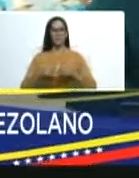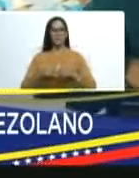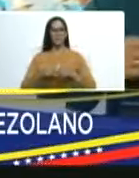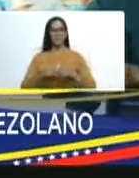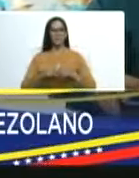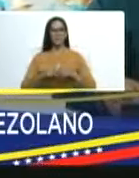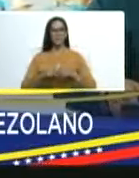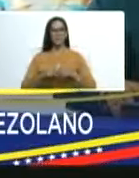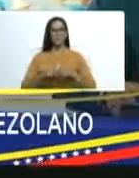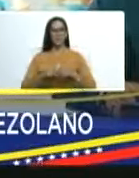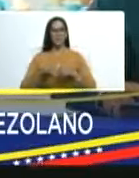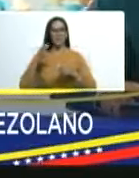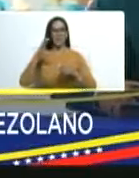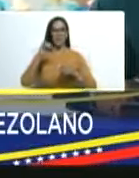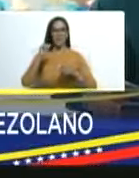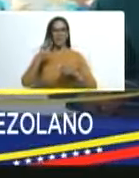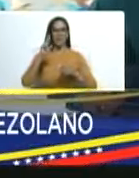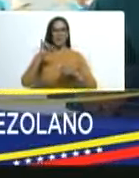En Cariaco.